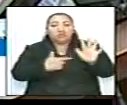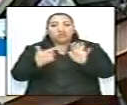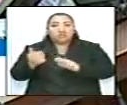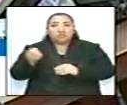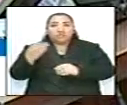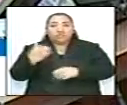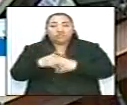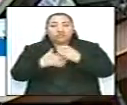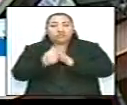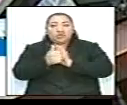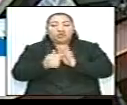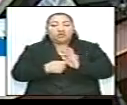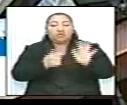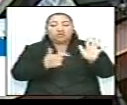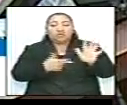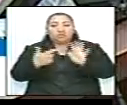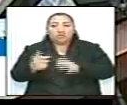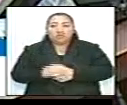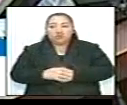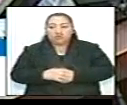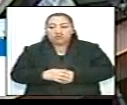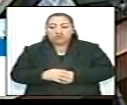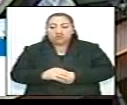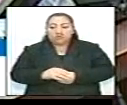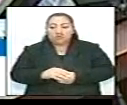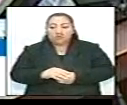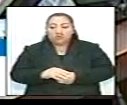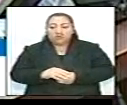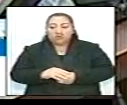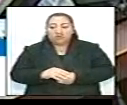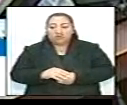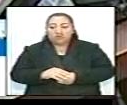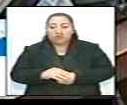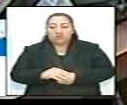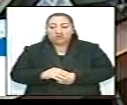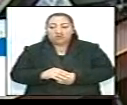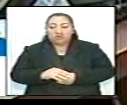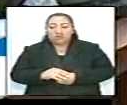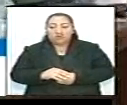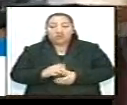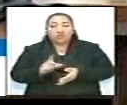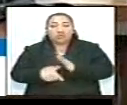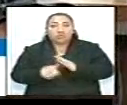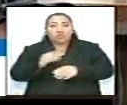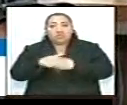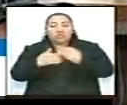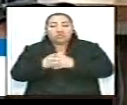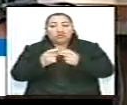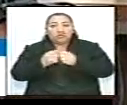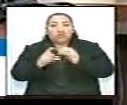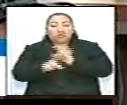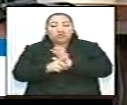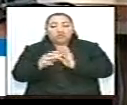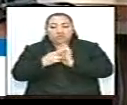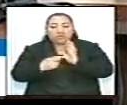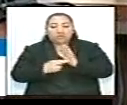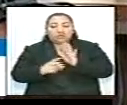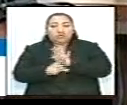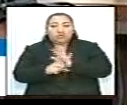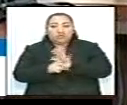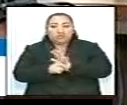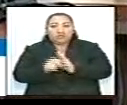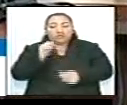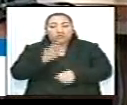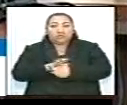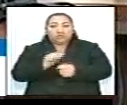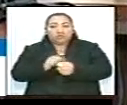acuerdo a lo establecido en el artículo 77, luego de verificar que la proposición de ley o resolución legislativa